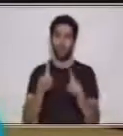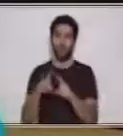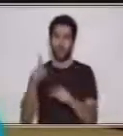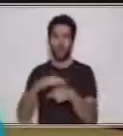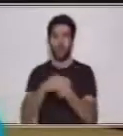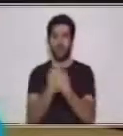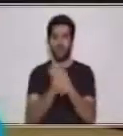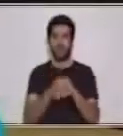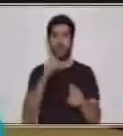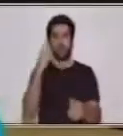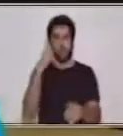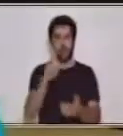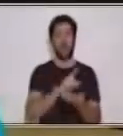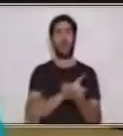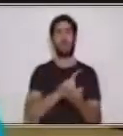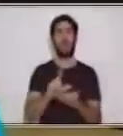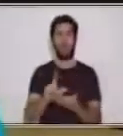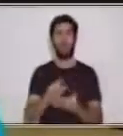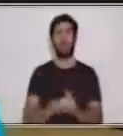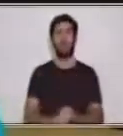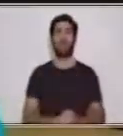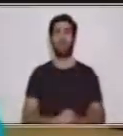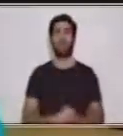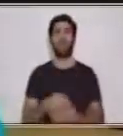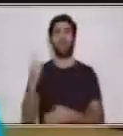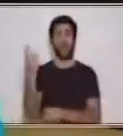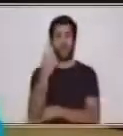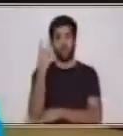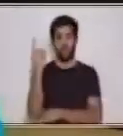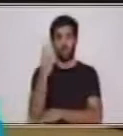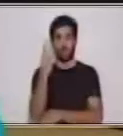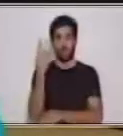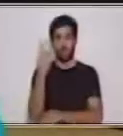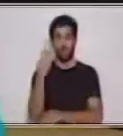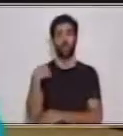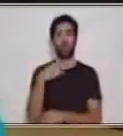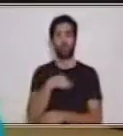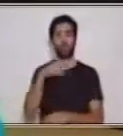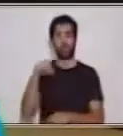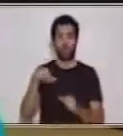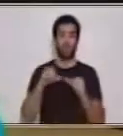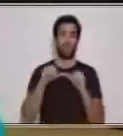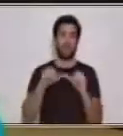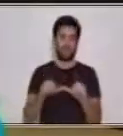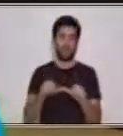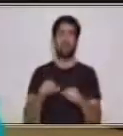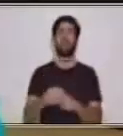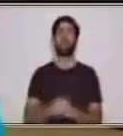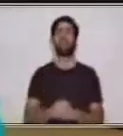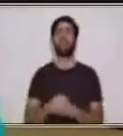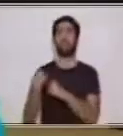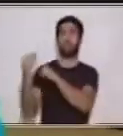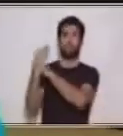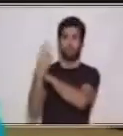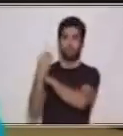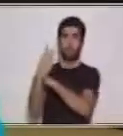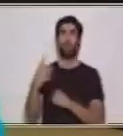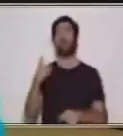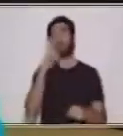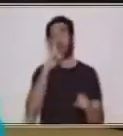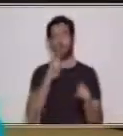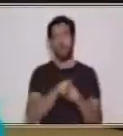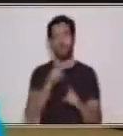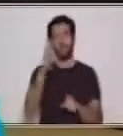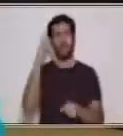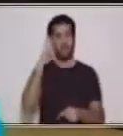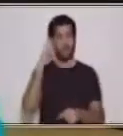mantener la higiene. Así que es muy importante que sigamos todas estas recomendaciones. Además de eso, quiero recomendarte que por favor tengas